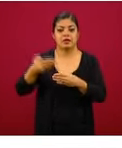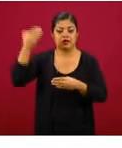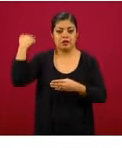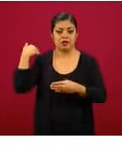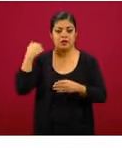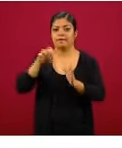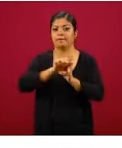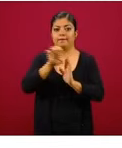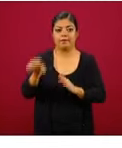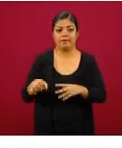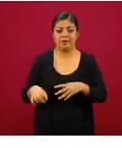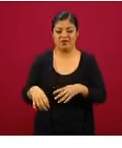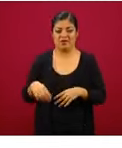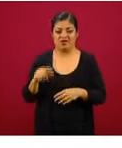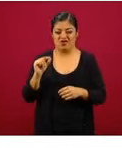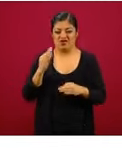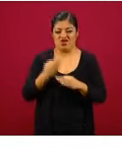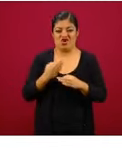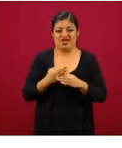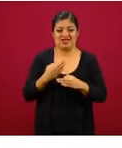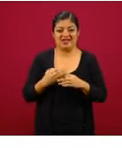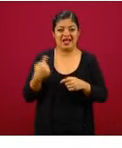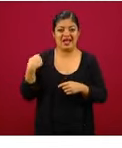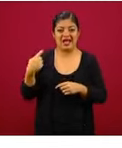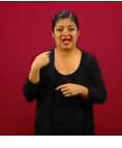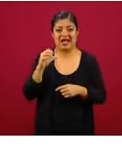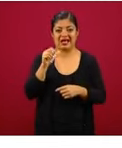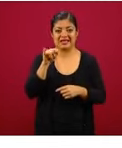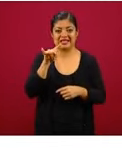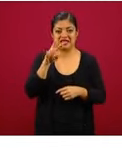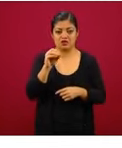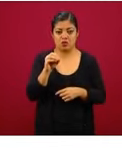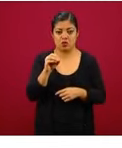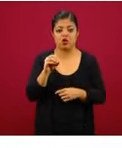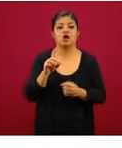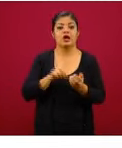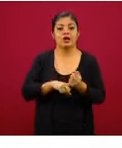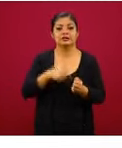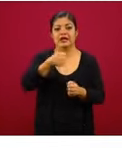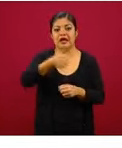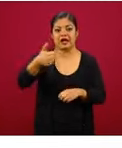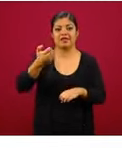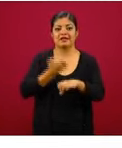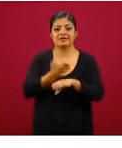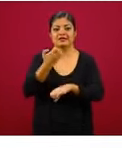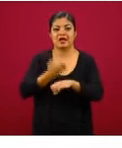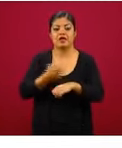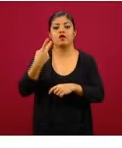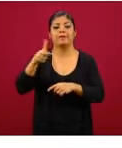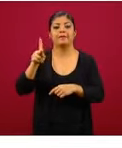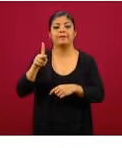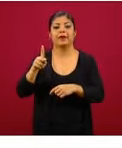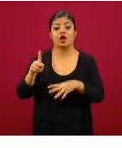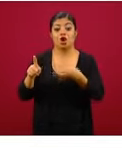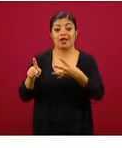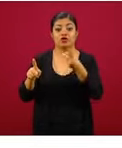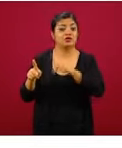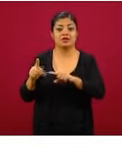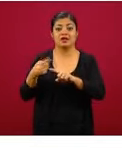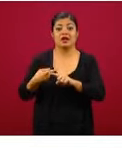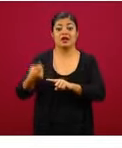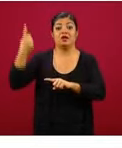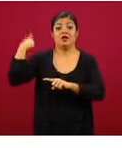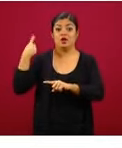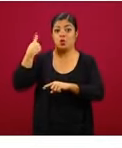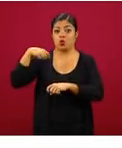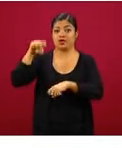tasa de incidencia de los casos, cómo estaban los casos activos para cada una de las entidades federativas, pero una semana atrás. Entonces esto